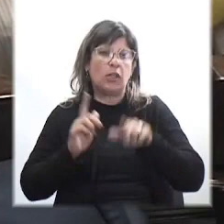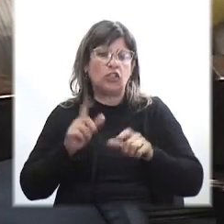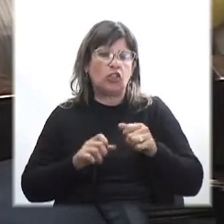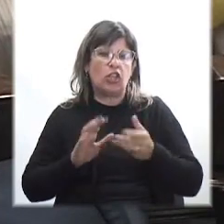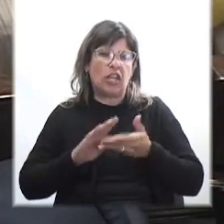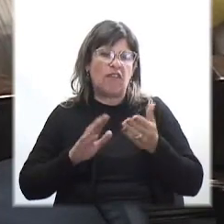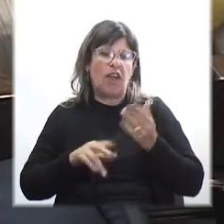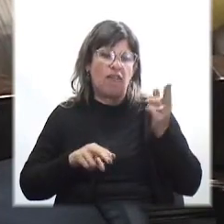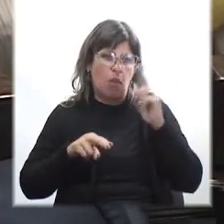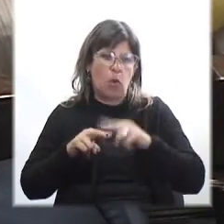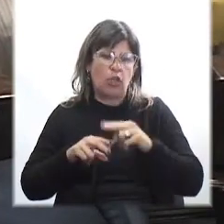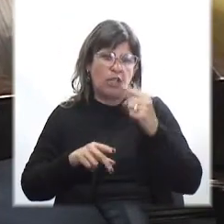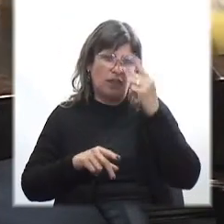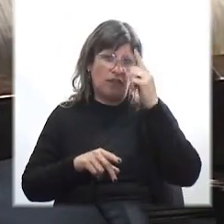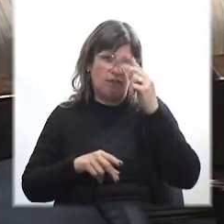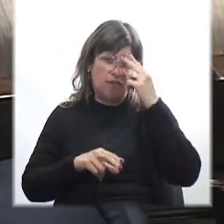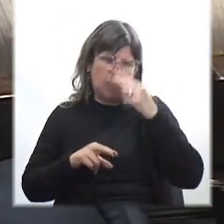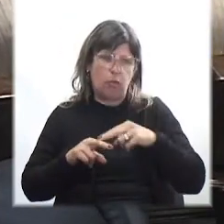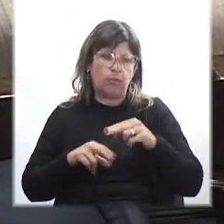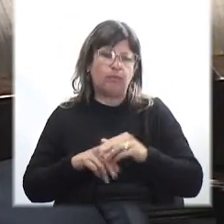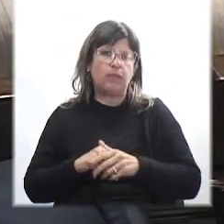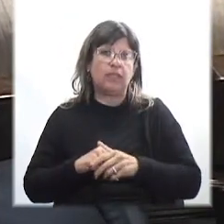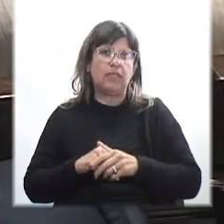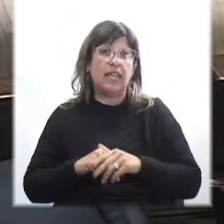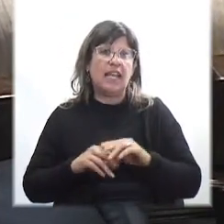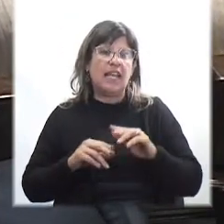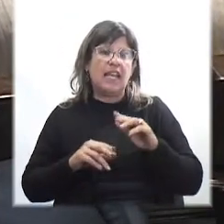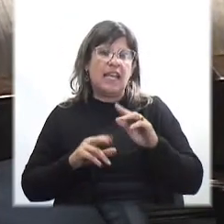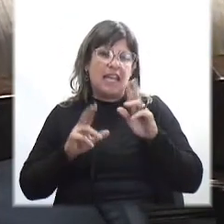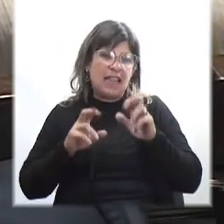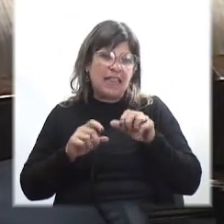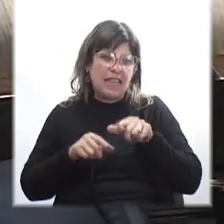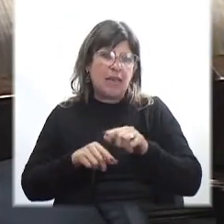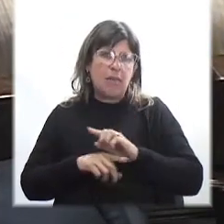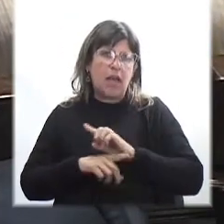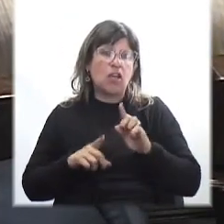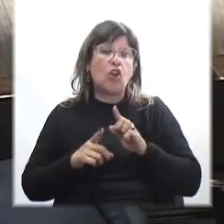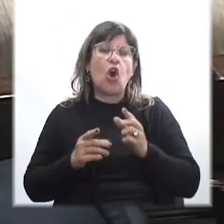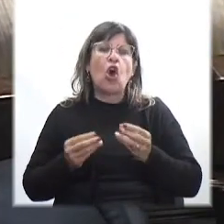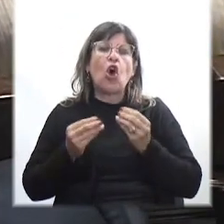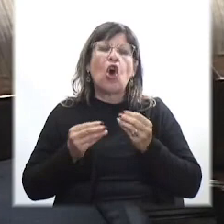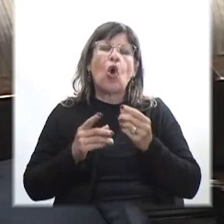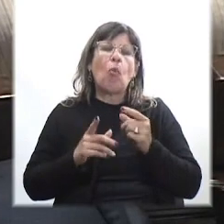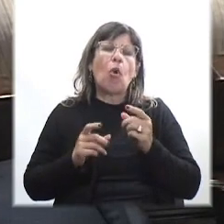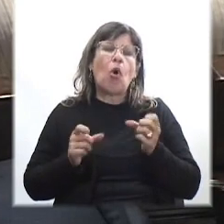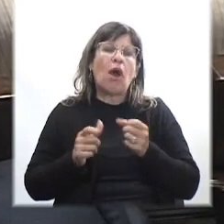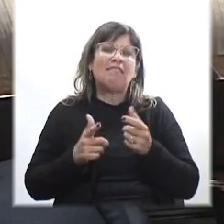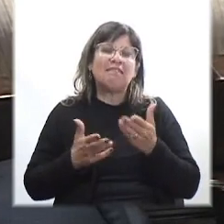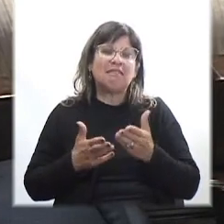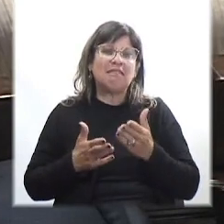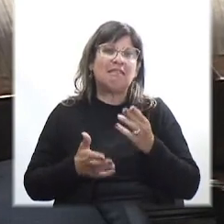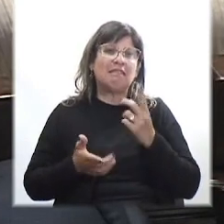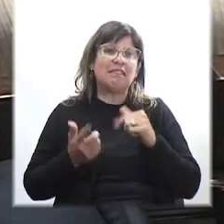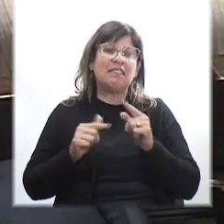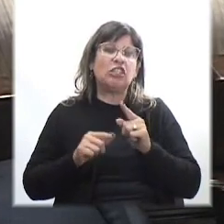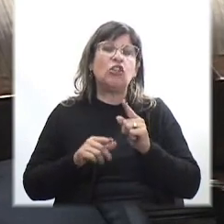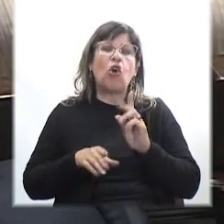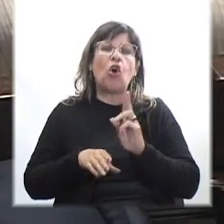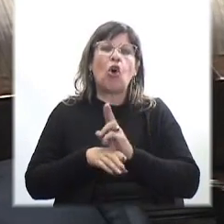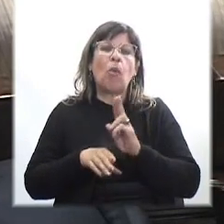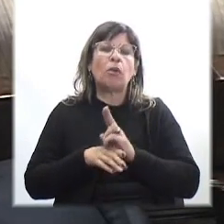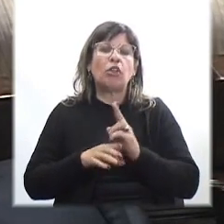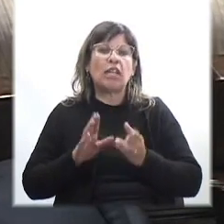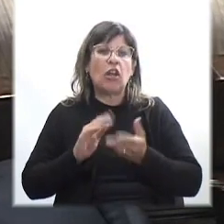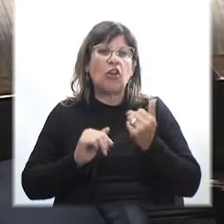terminales. El tema, señor presidente, no es cómo ser compasivos, sino cómo proteger a los